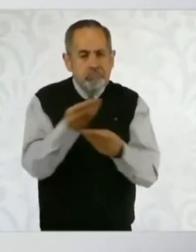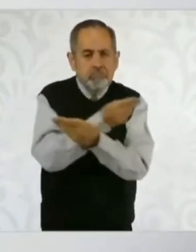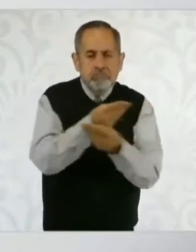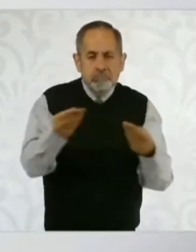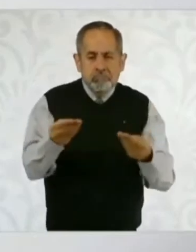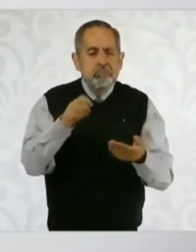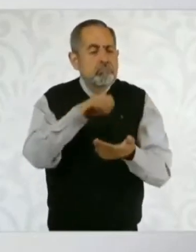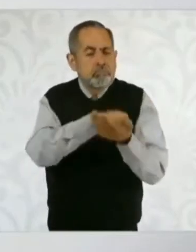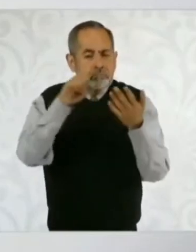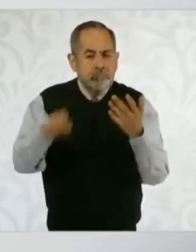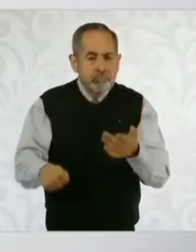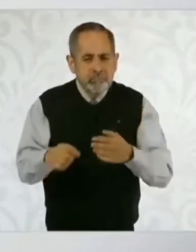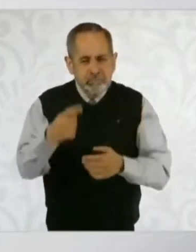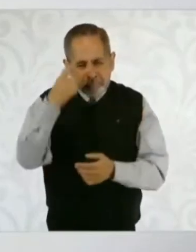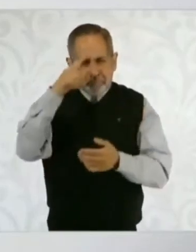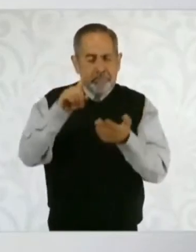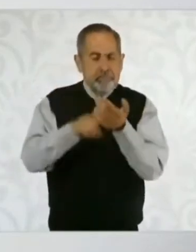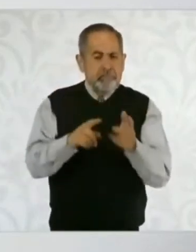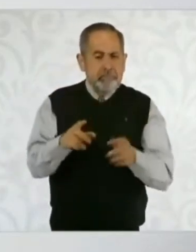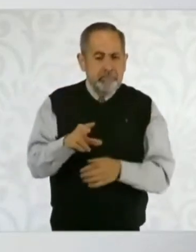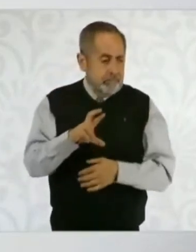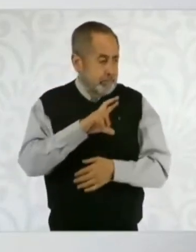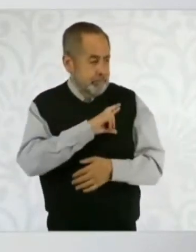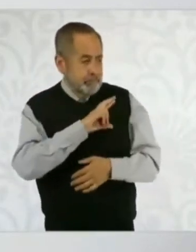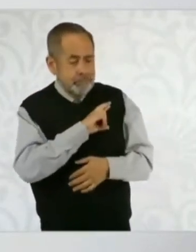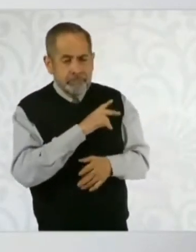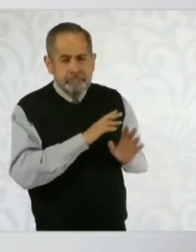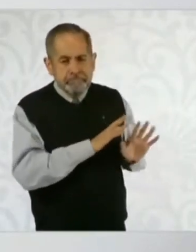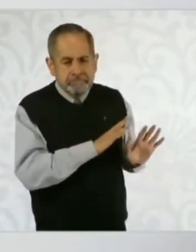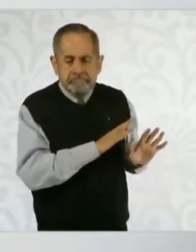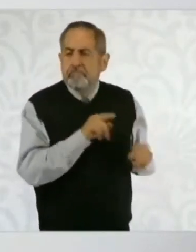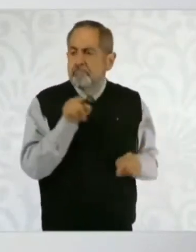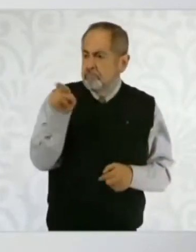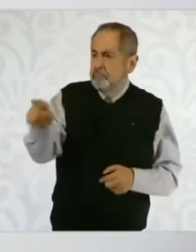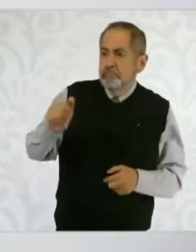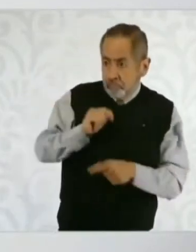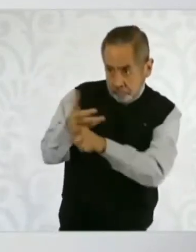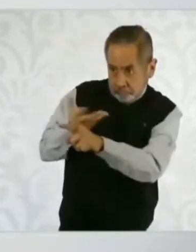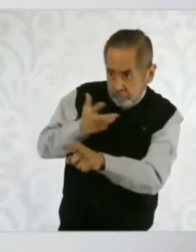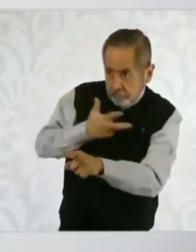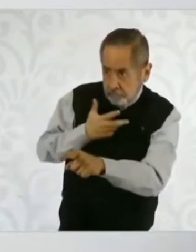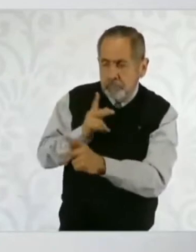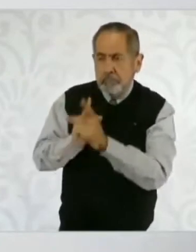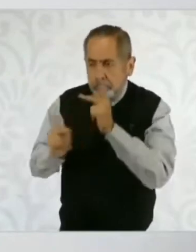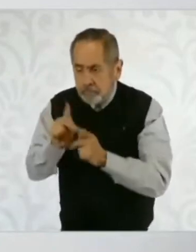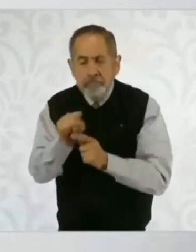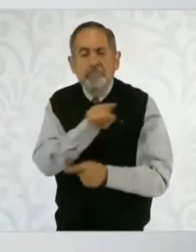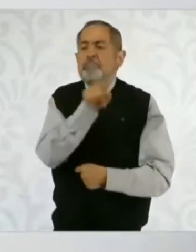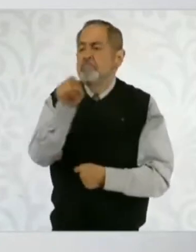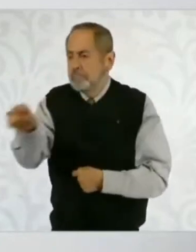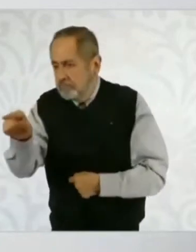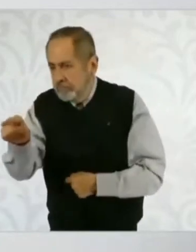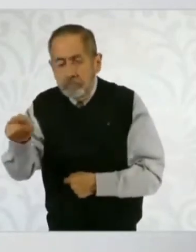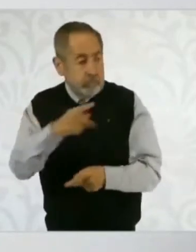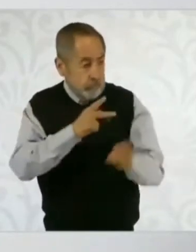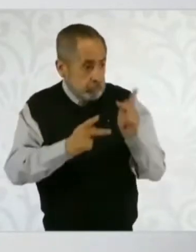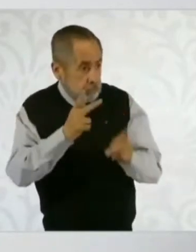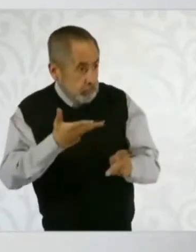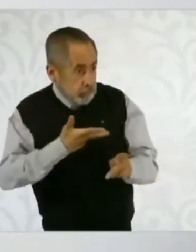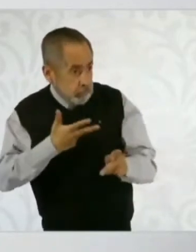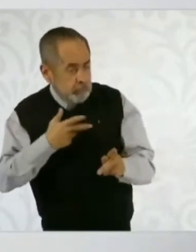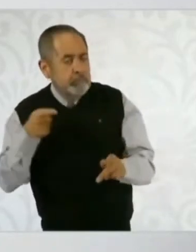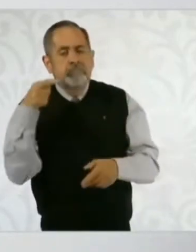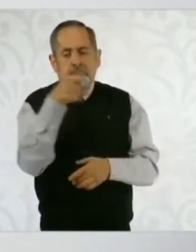como la subrogación de servicios privados y en cambio podamos aprovechar al máximo los servicios que ofrecen las